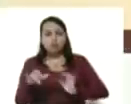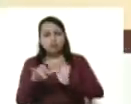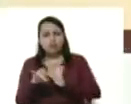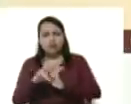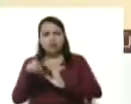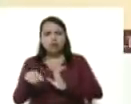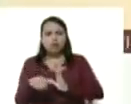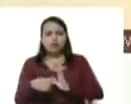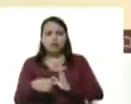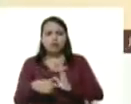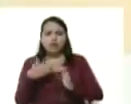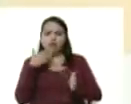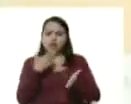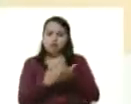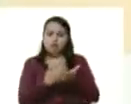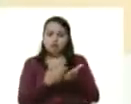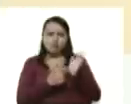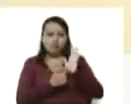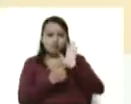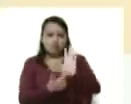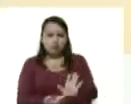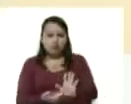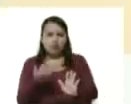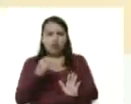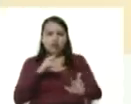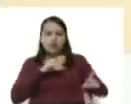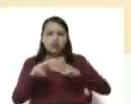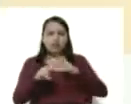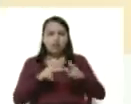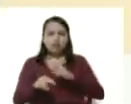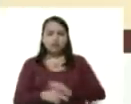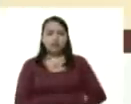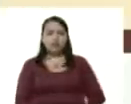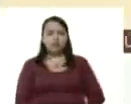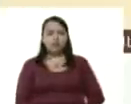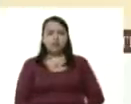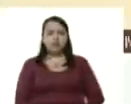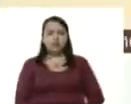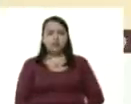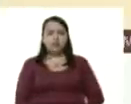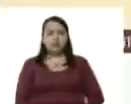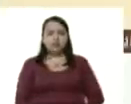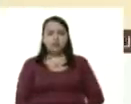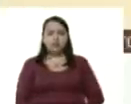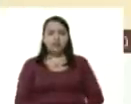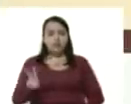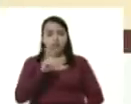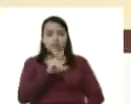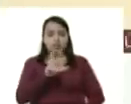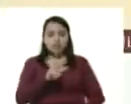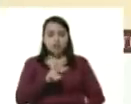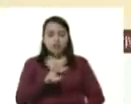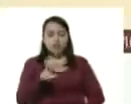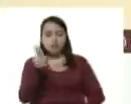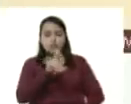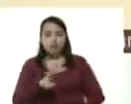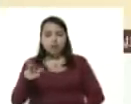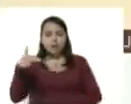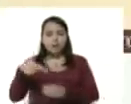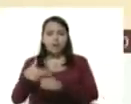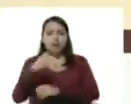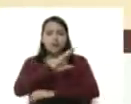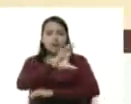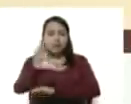las evidencias de lo que han sido las relaciones de Venezuela a través de Petrocaribe, de